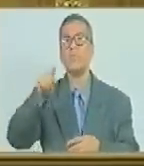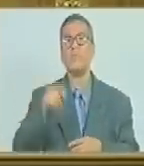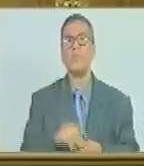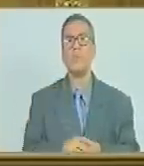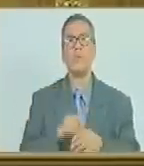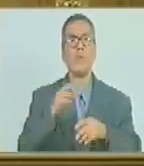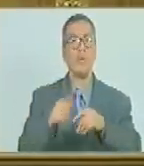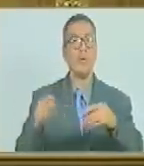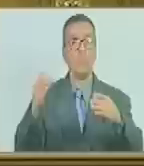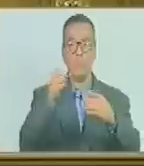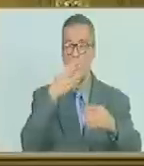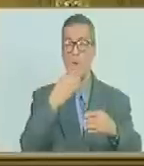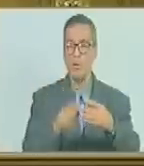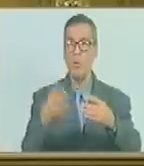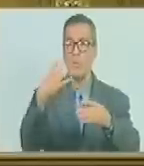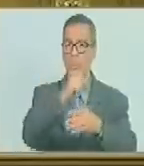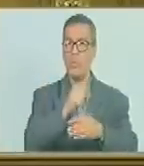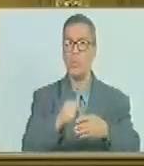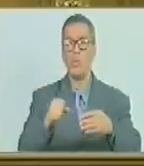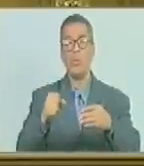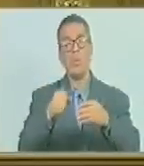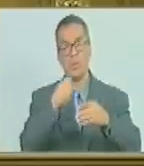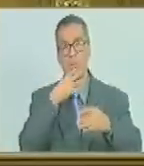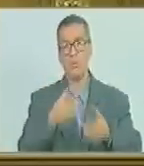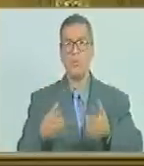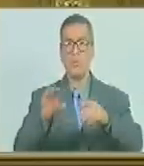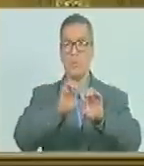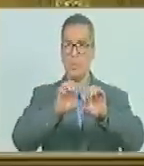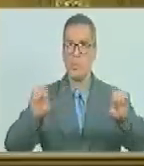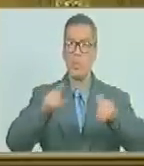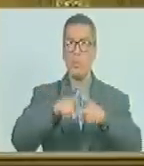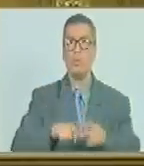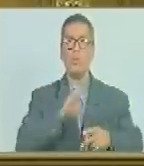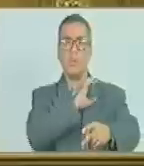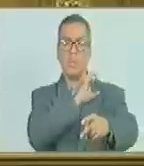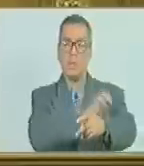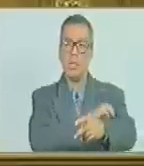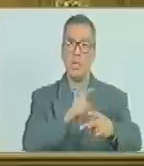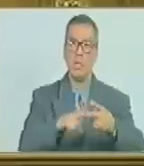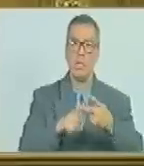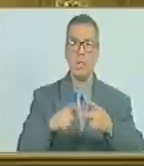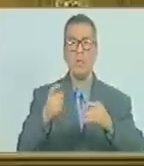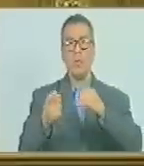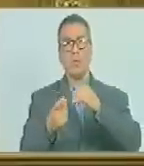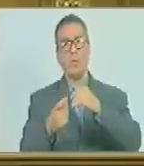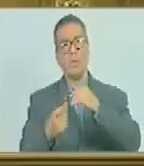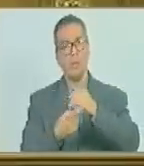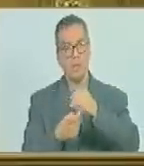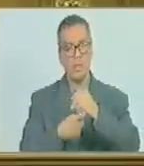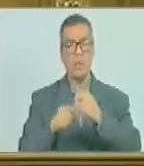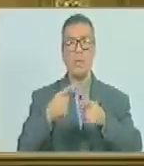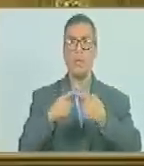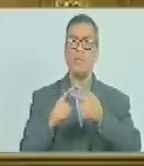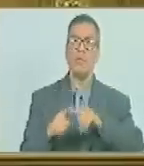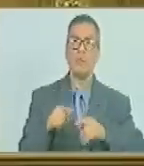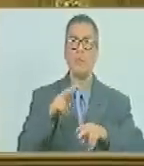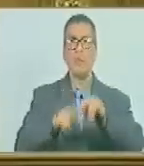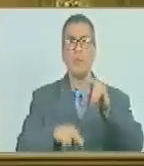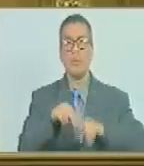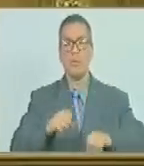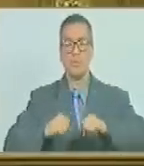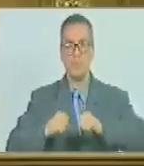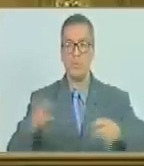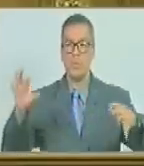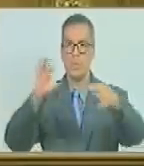alcanzando fructíferos acuerdos en materia educativa, sanitaria, energética, tecnológica, entre otras, construyendo una